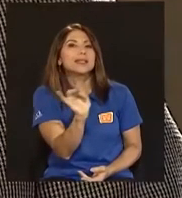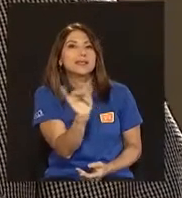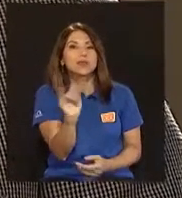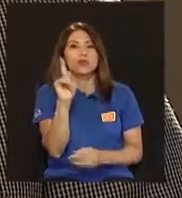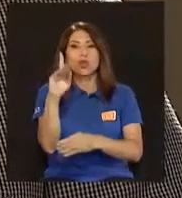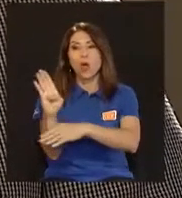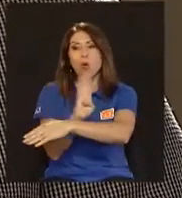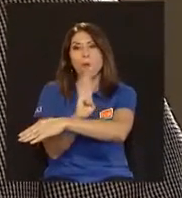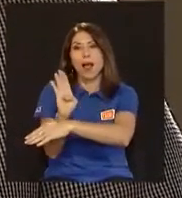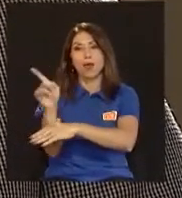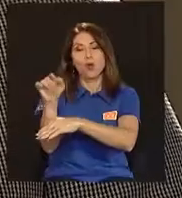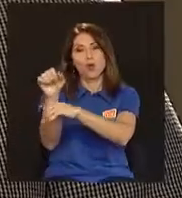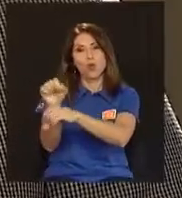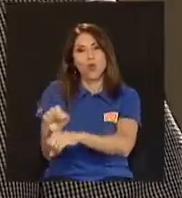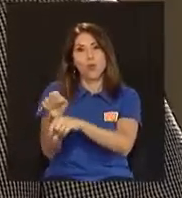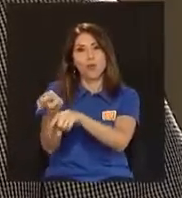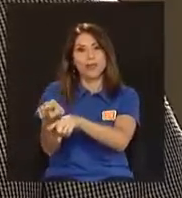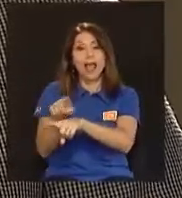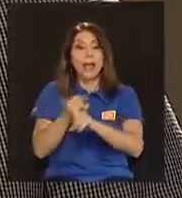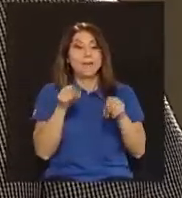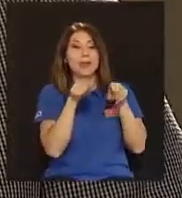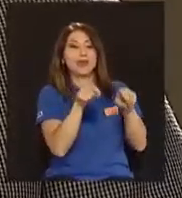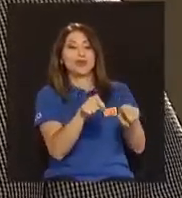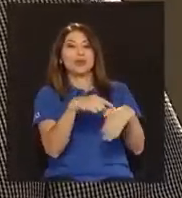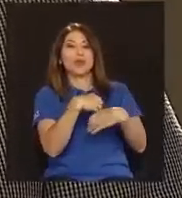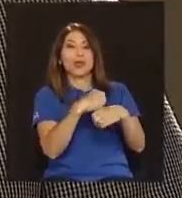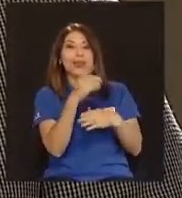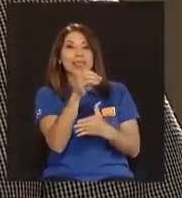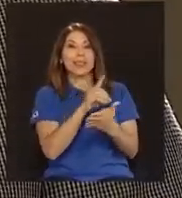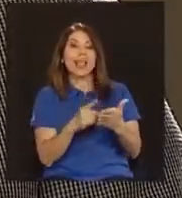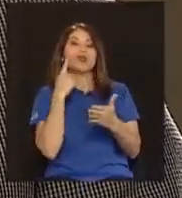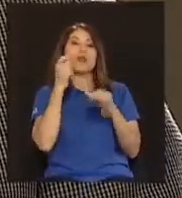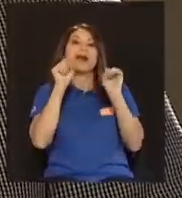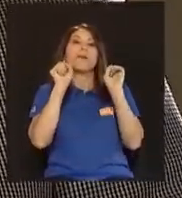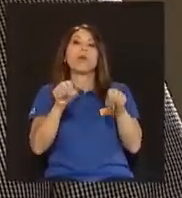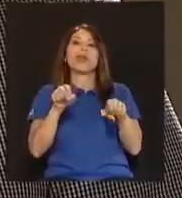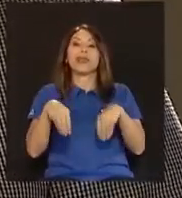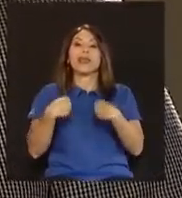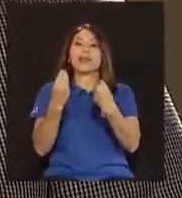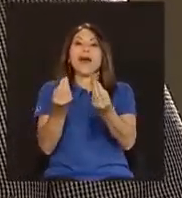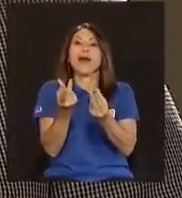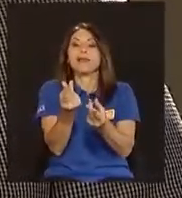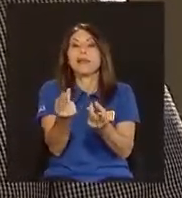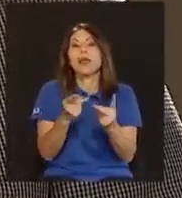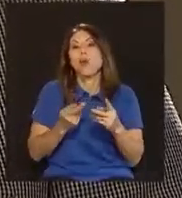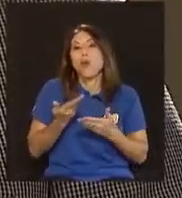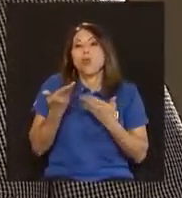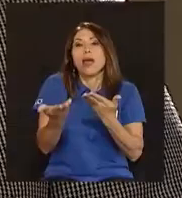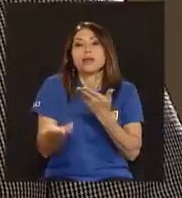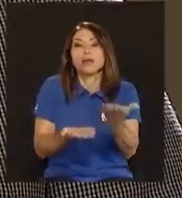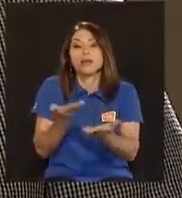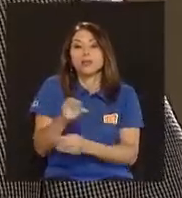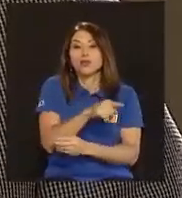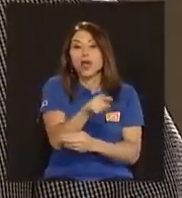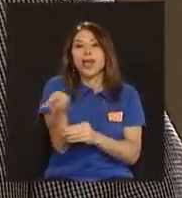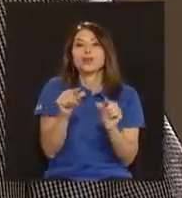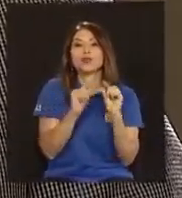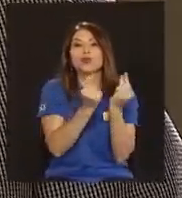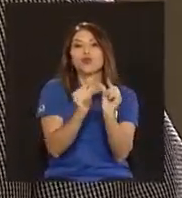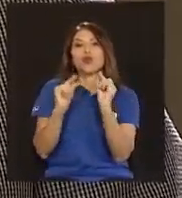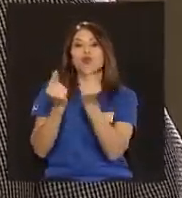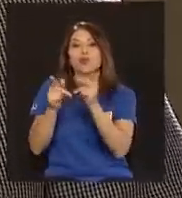convencional, pero diseñados para poder acceder a esos grupos, ¿verdad? Y entonces, por ejemplo, el formato